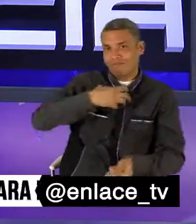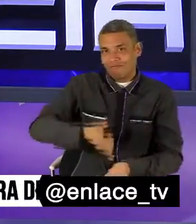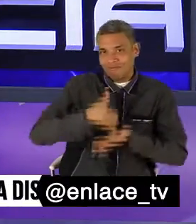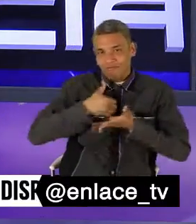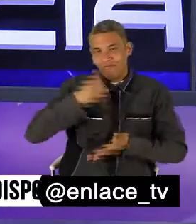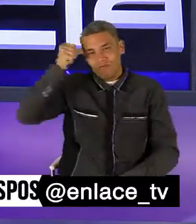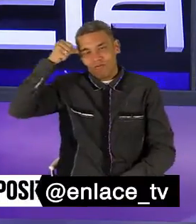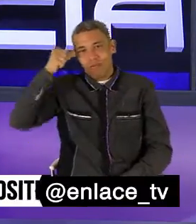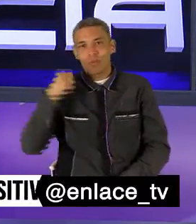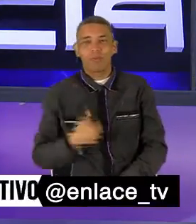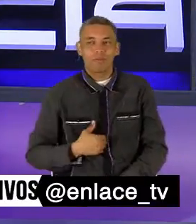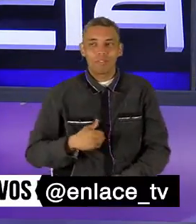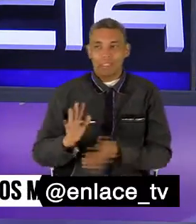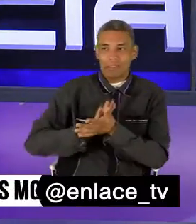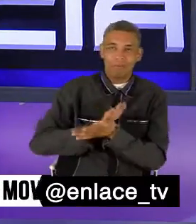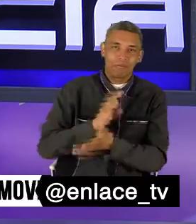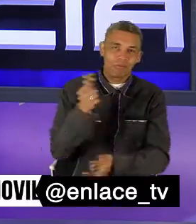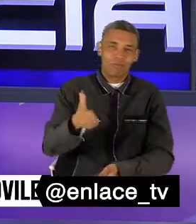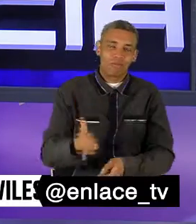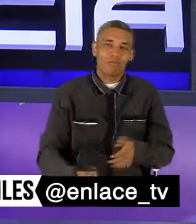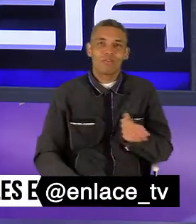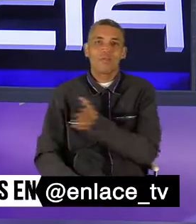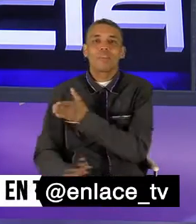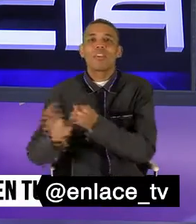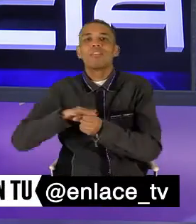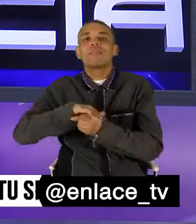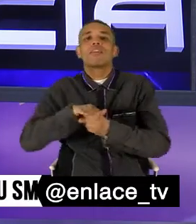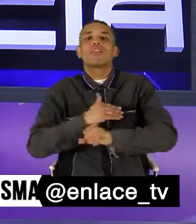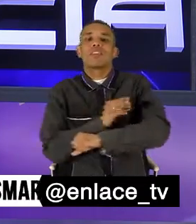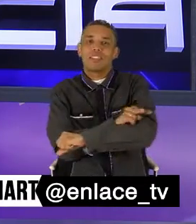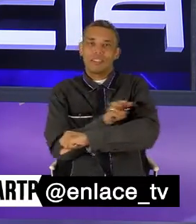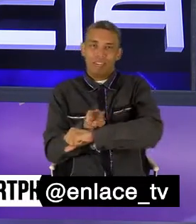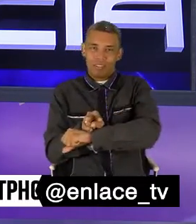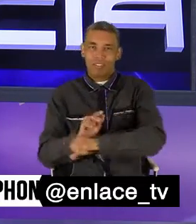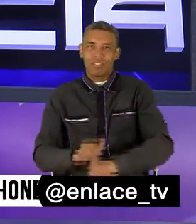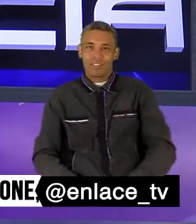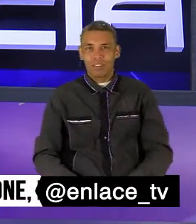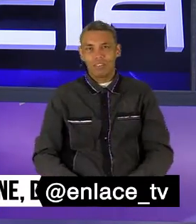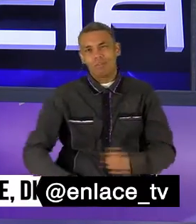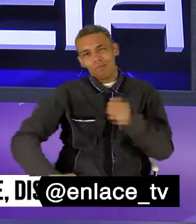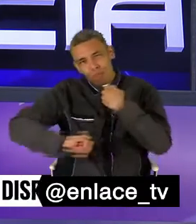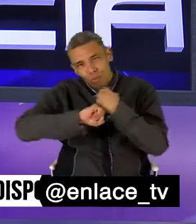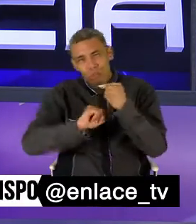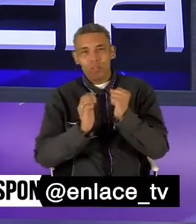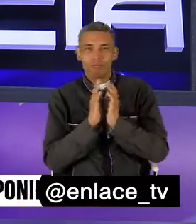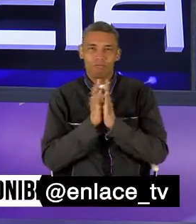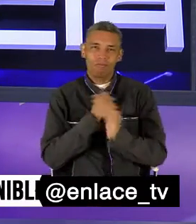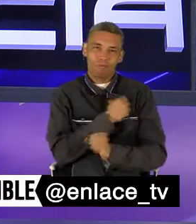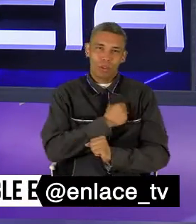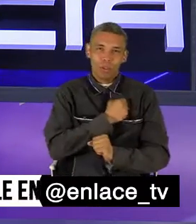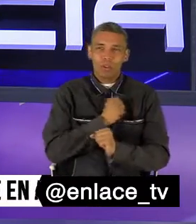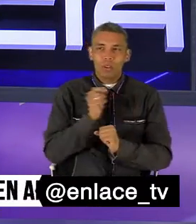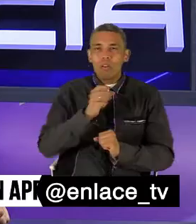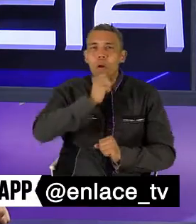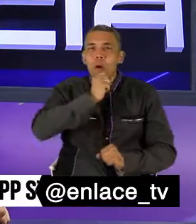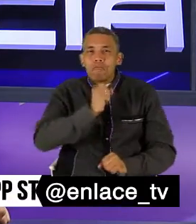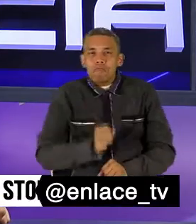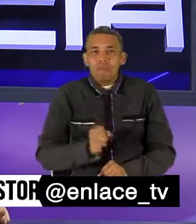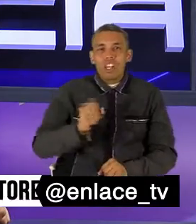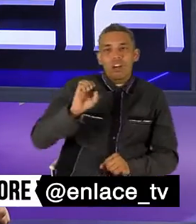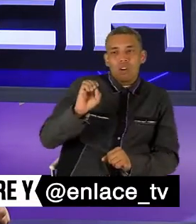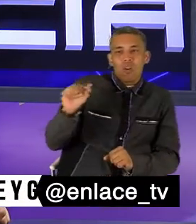Qué bonita experiencia. Vecinos del barrio La Victoria, segunda etapa, buscan apoyo ciudadano para darle un techo digno a una